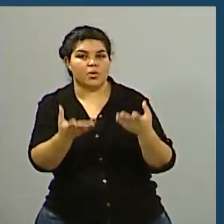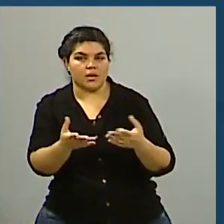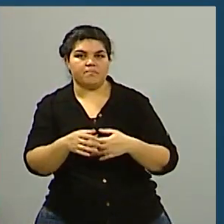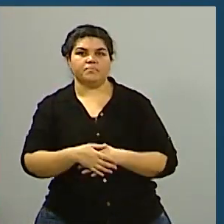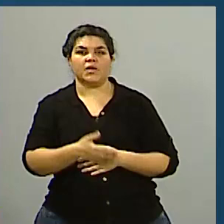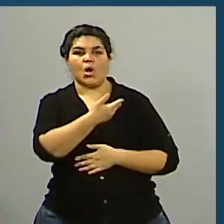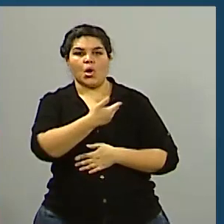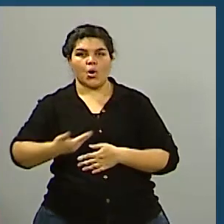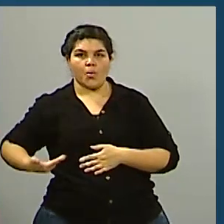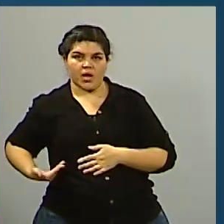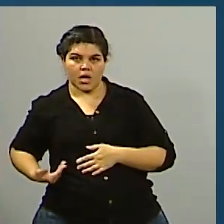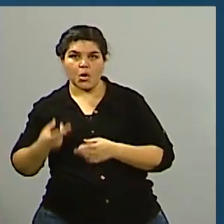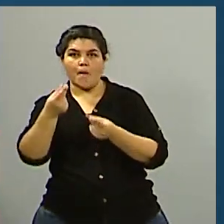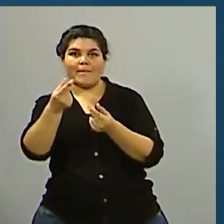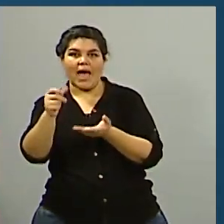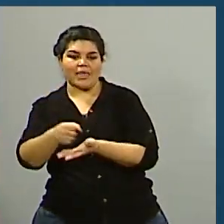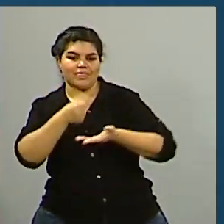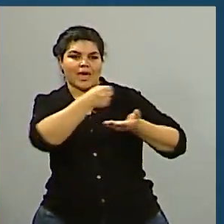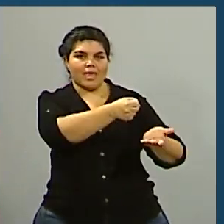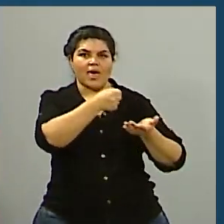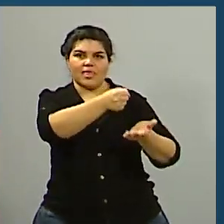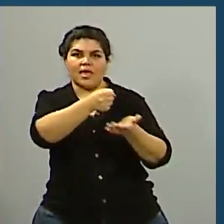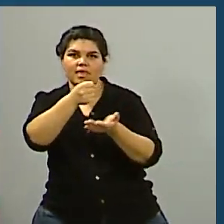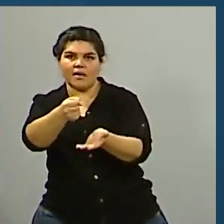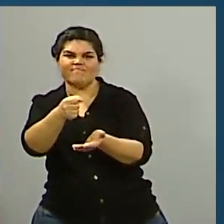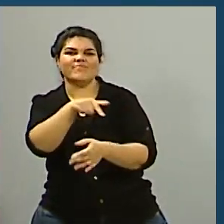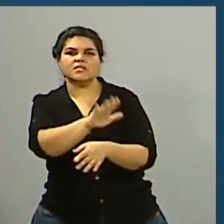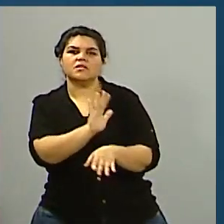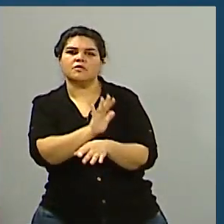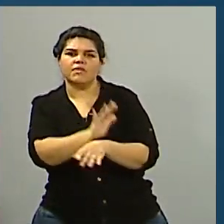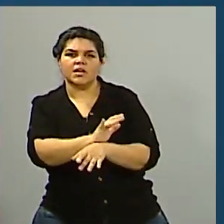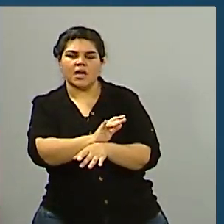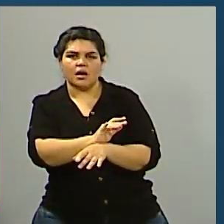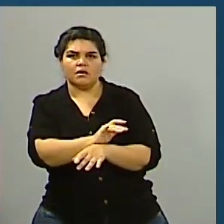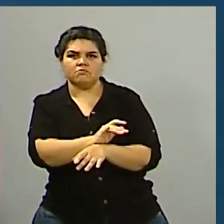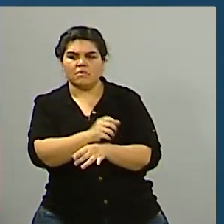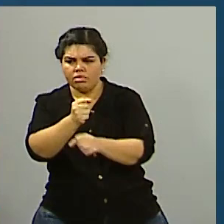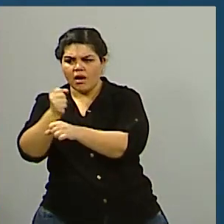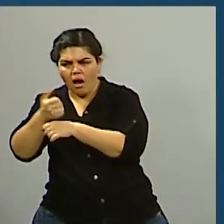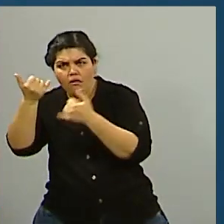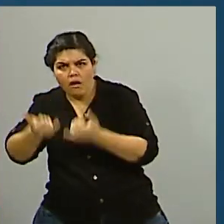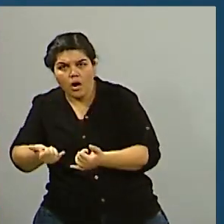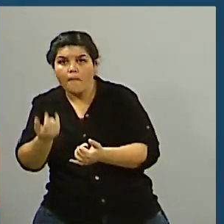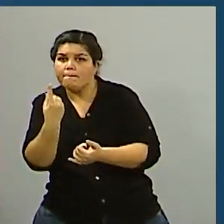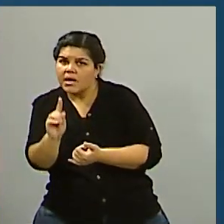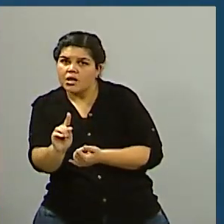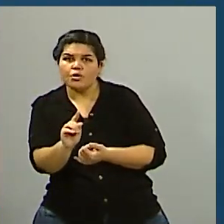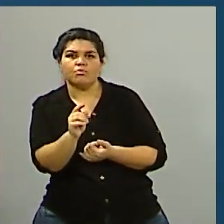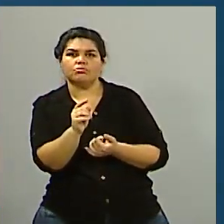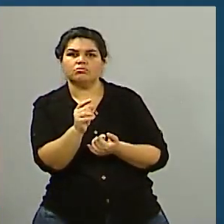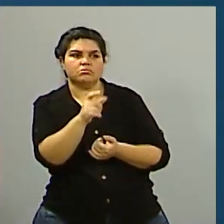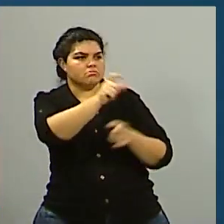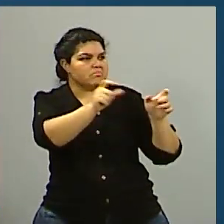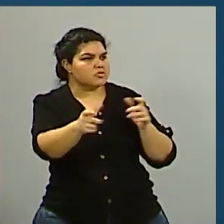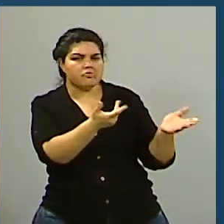afectado seriamente a la actividad. En algún momento se pensó que eran los precios que se pagaban, los salarios que se